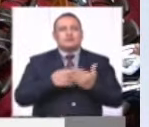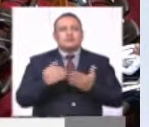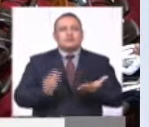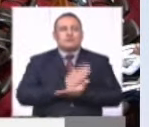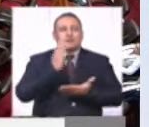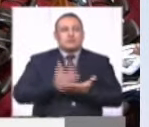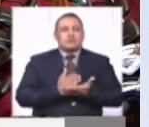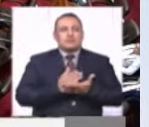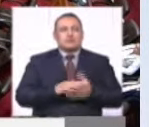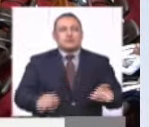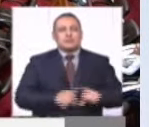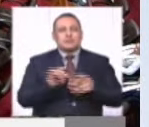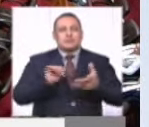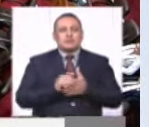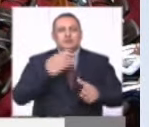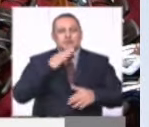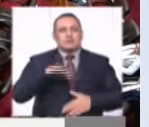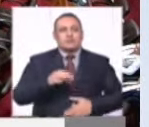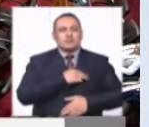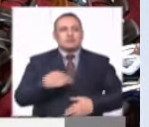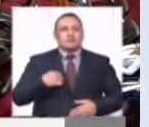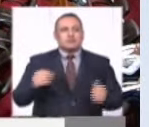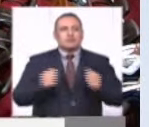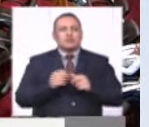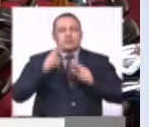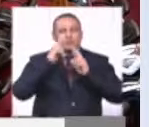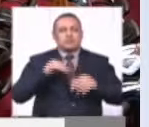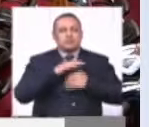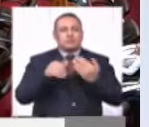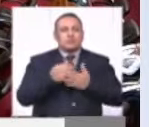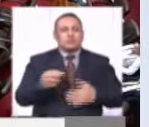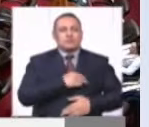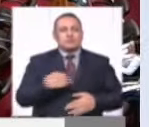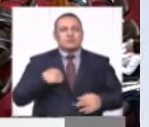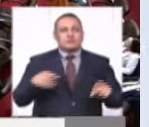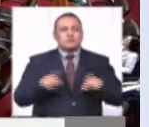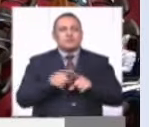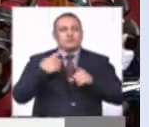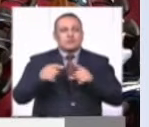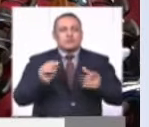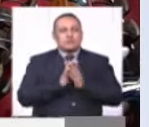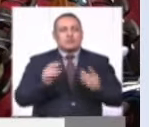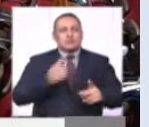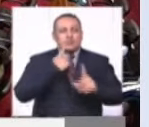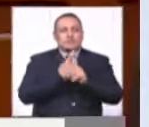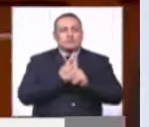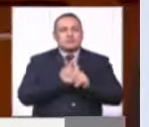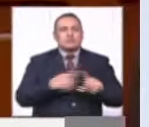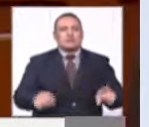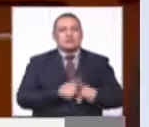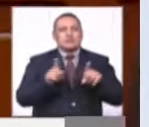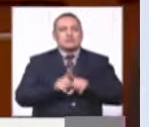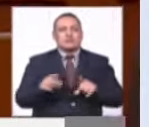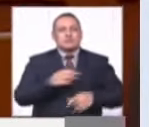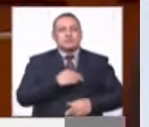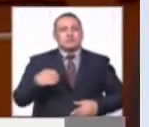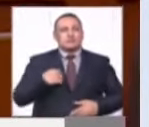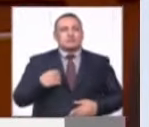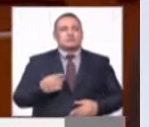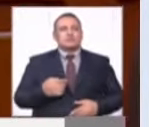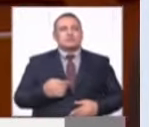problemas. Muy buenas tardes, señor ministro, con el respeto a todos los ministros y a los colegas que se encuentran presentes. Señor